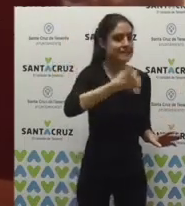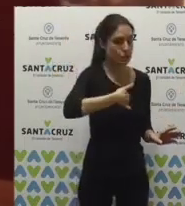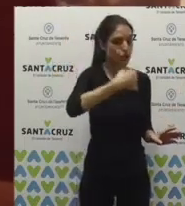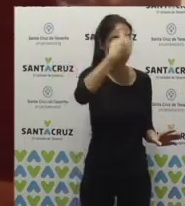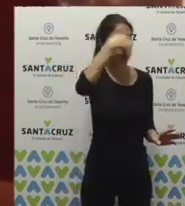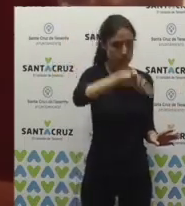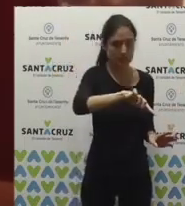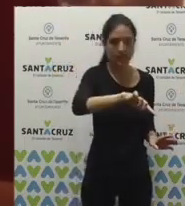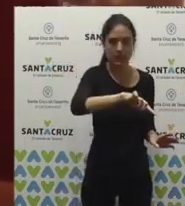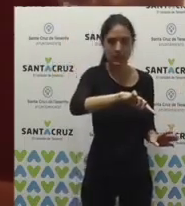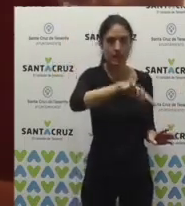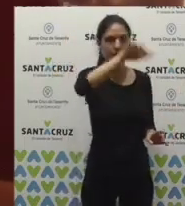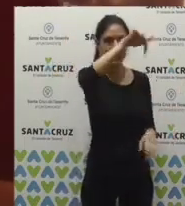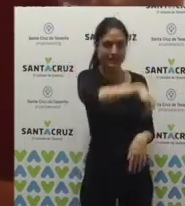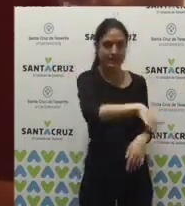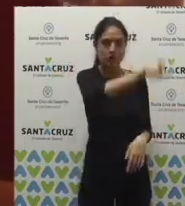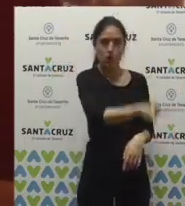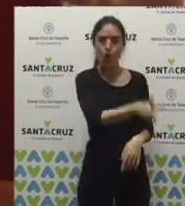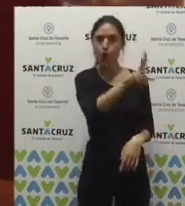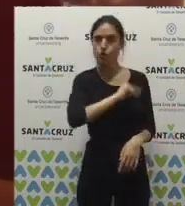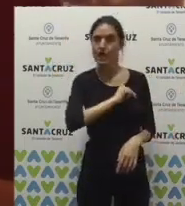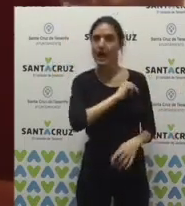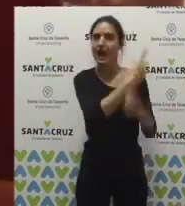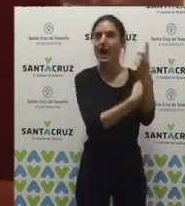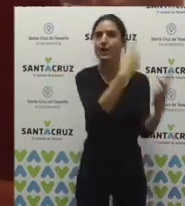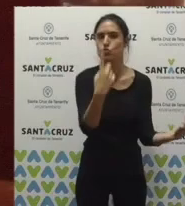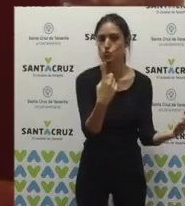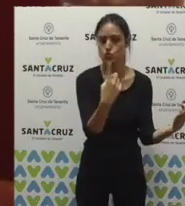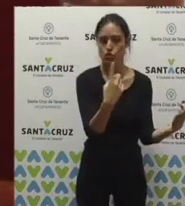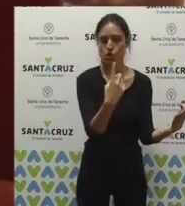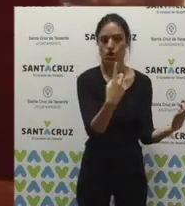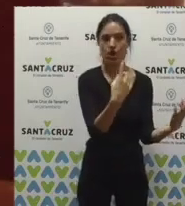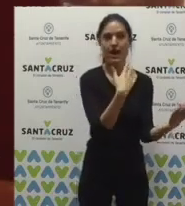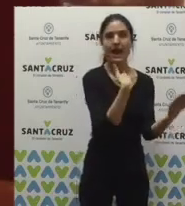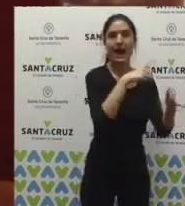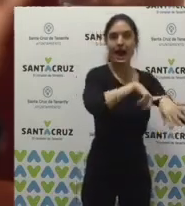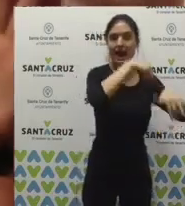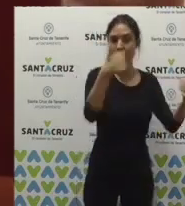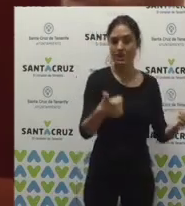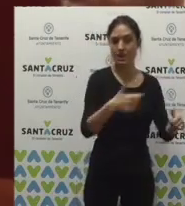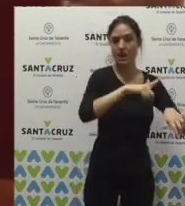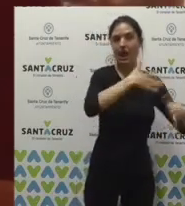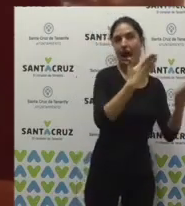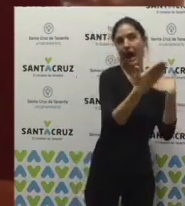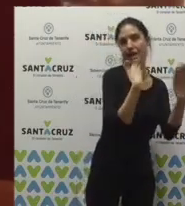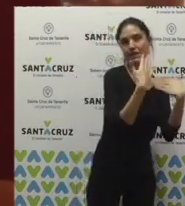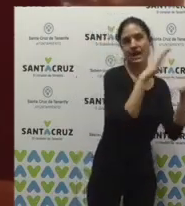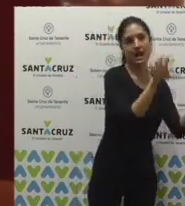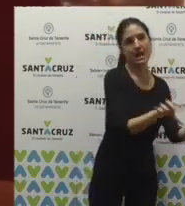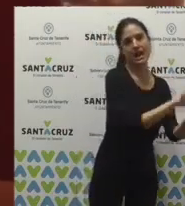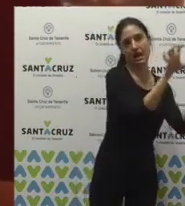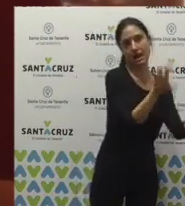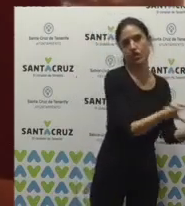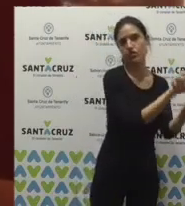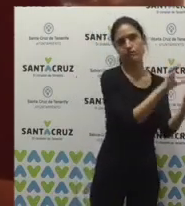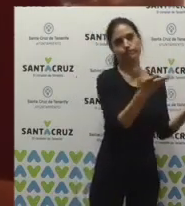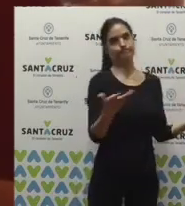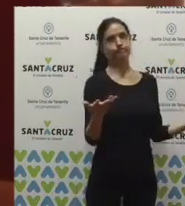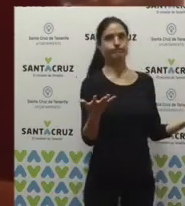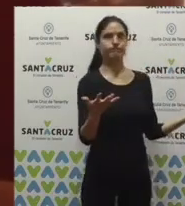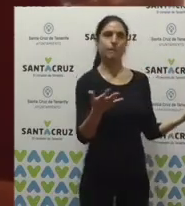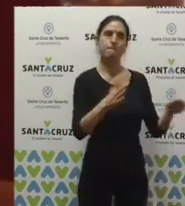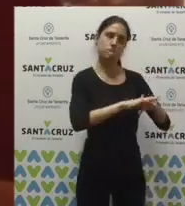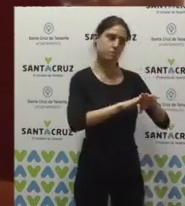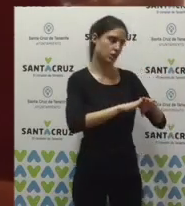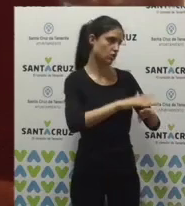comprobar y hacemos un acto y está hablando no una radio discúlpenme pero es que